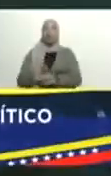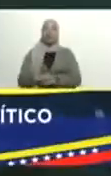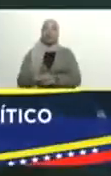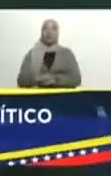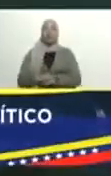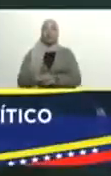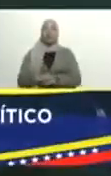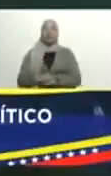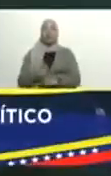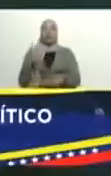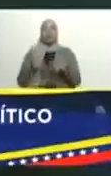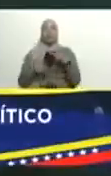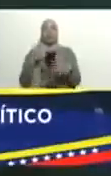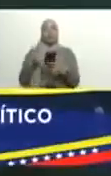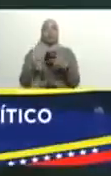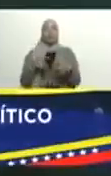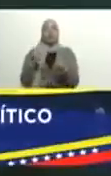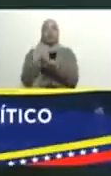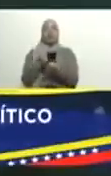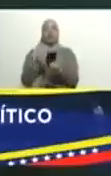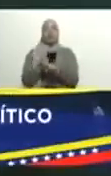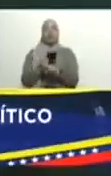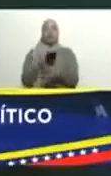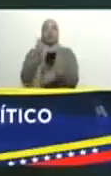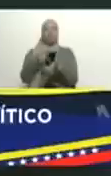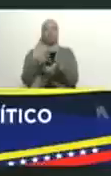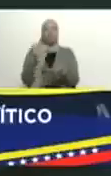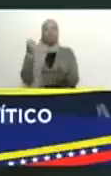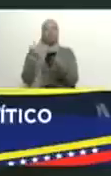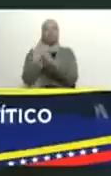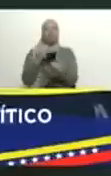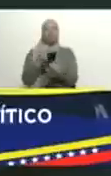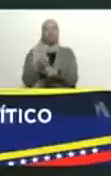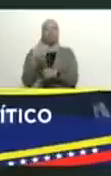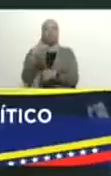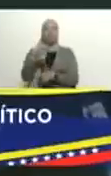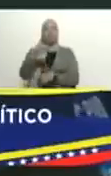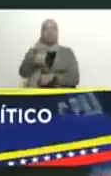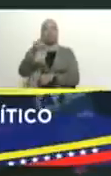director de acciones estratégicas y tácticas, el DAEC,